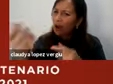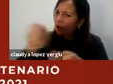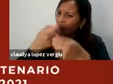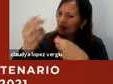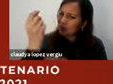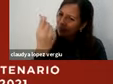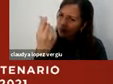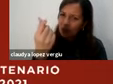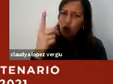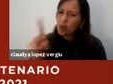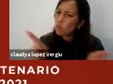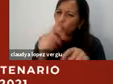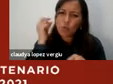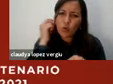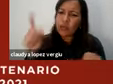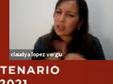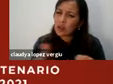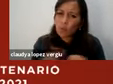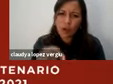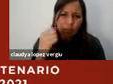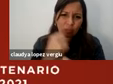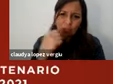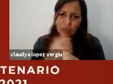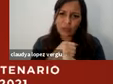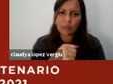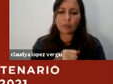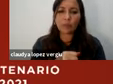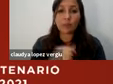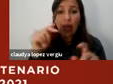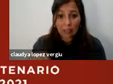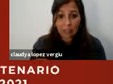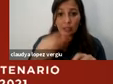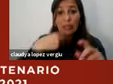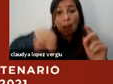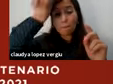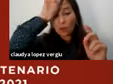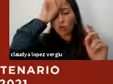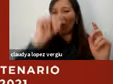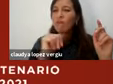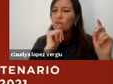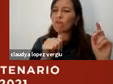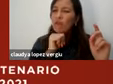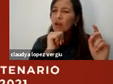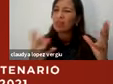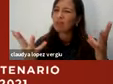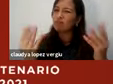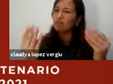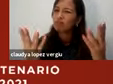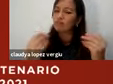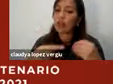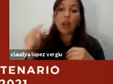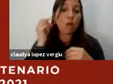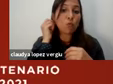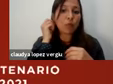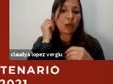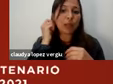familia. Entonces, creo que en la realidad peruana falta bastante que a la mujer se le